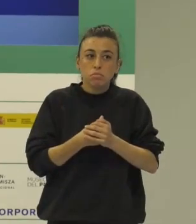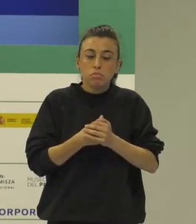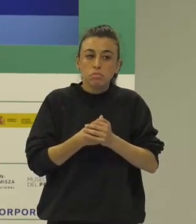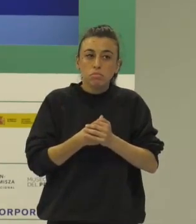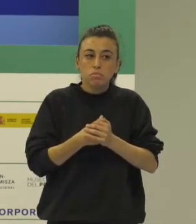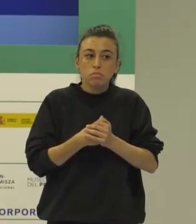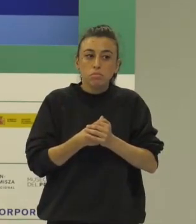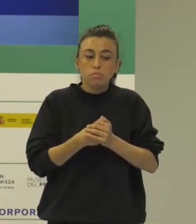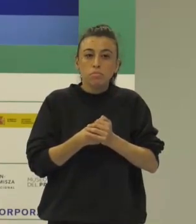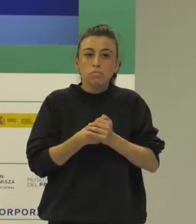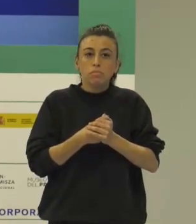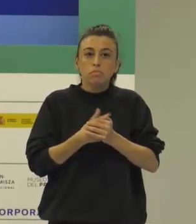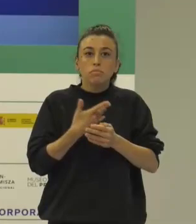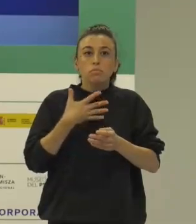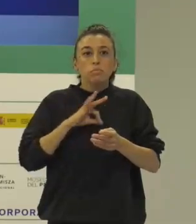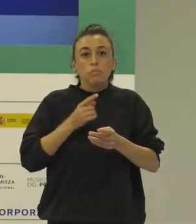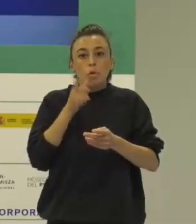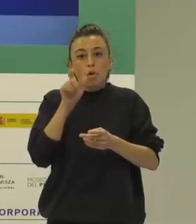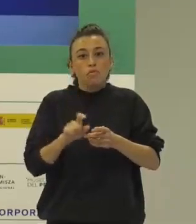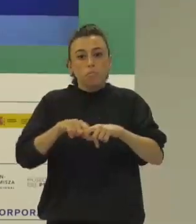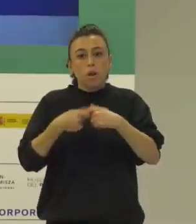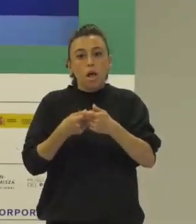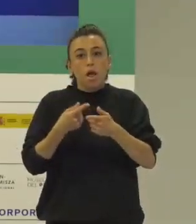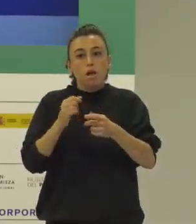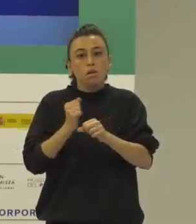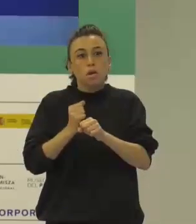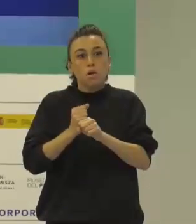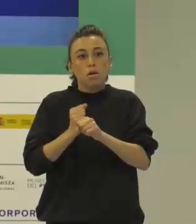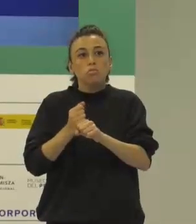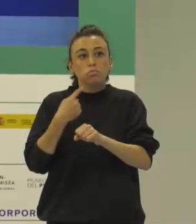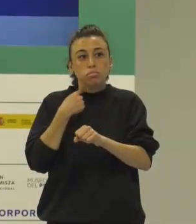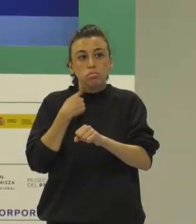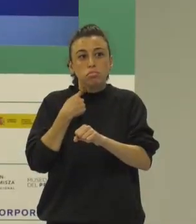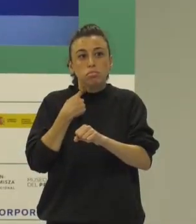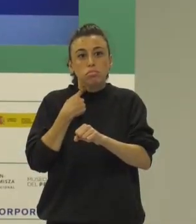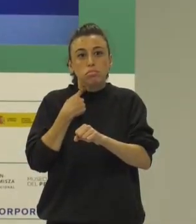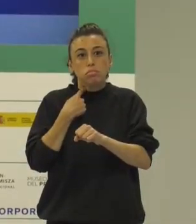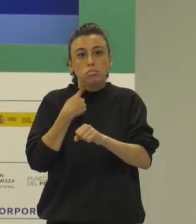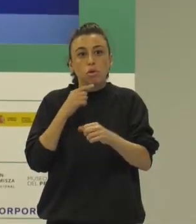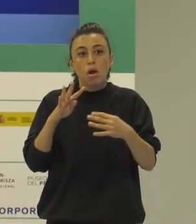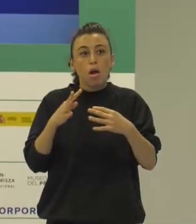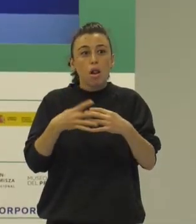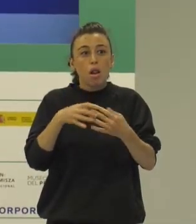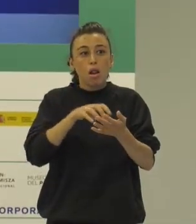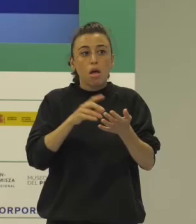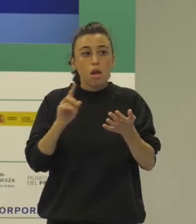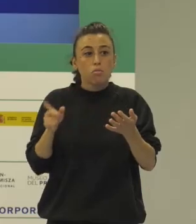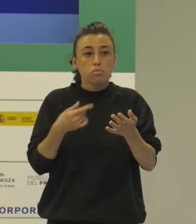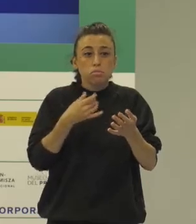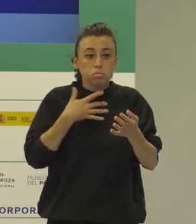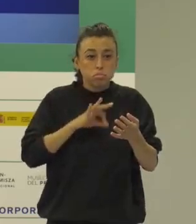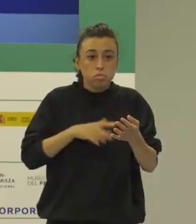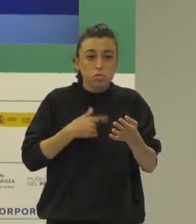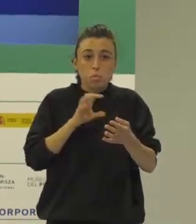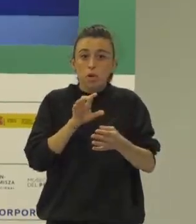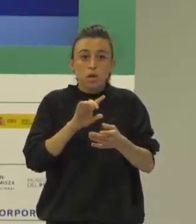llevar que un familiar tuyo pierda su trabajo, te puede llevar a un calabozo. Entonces es un país donde nada cambia, un país que cada vez va